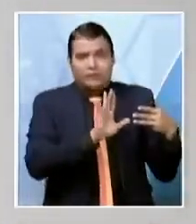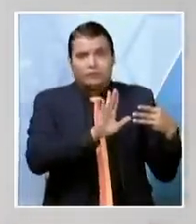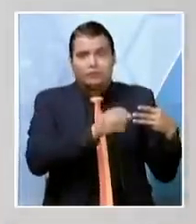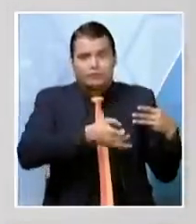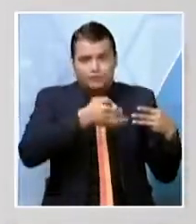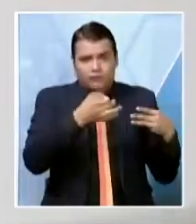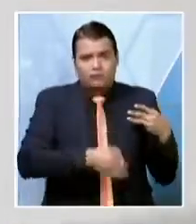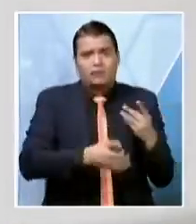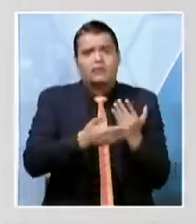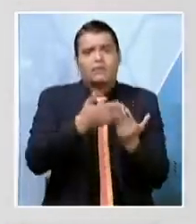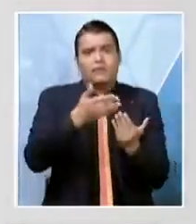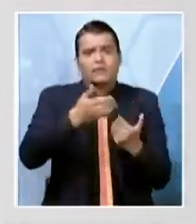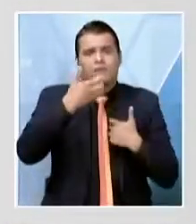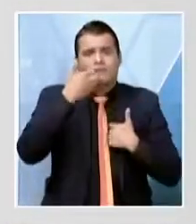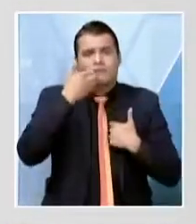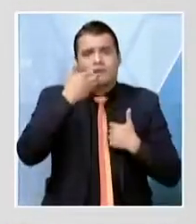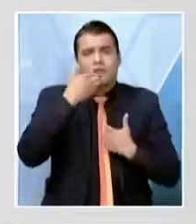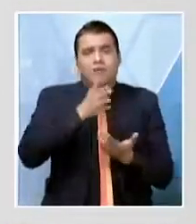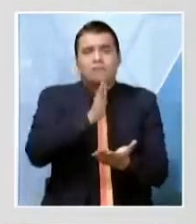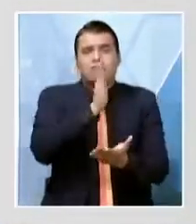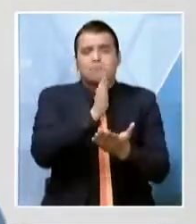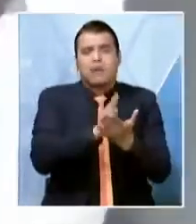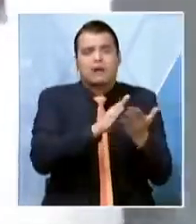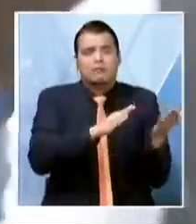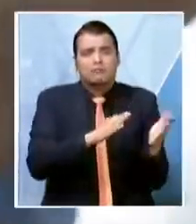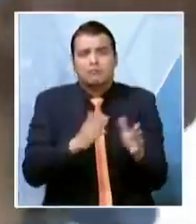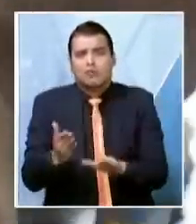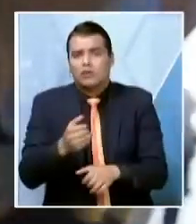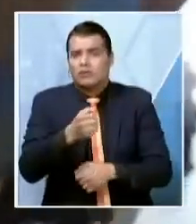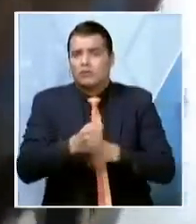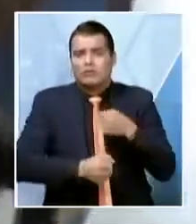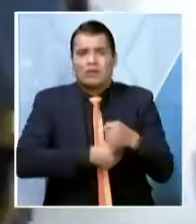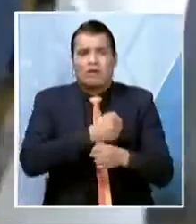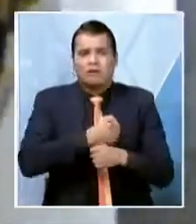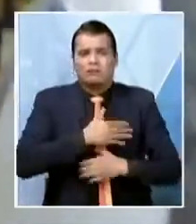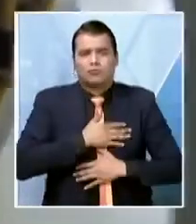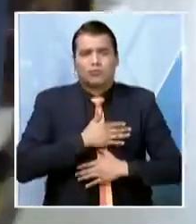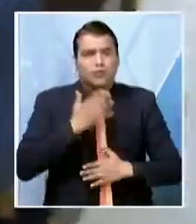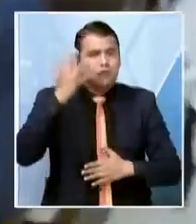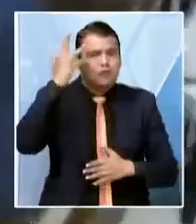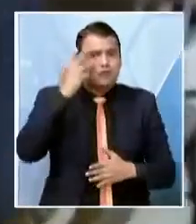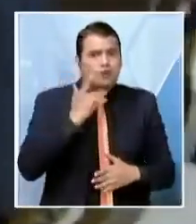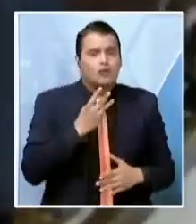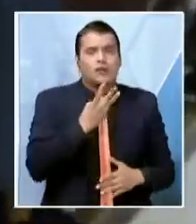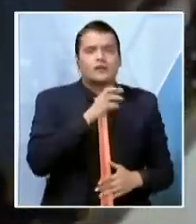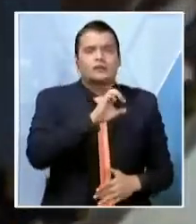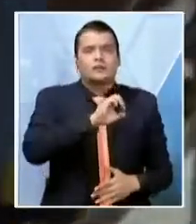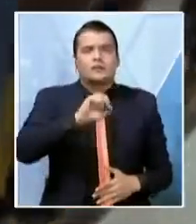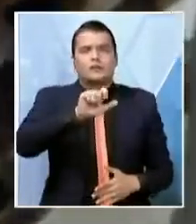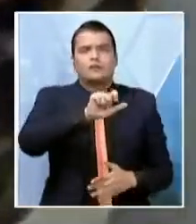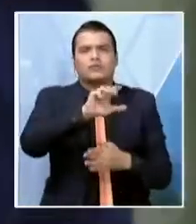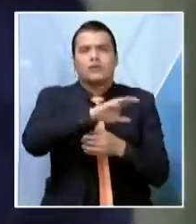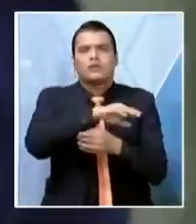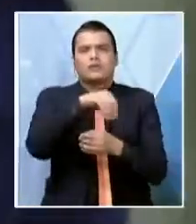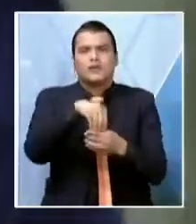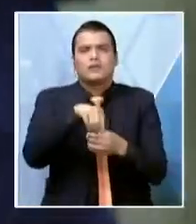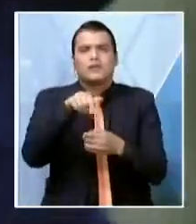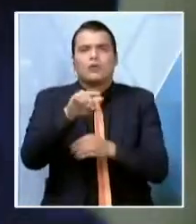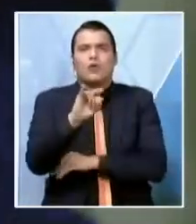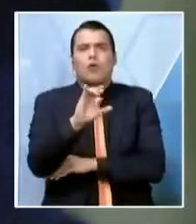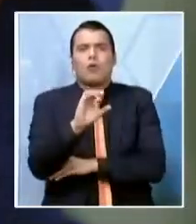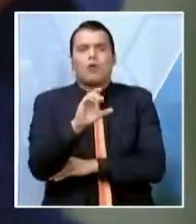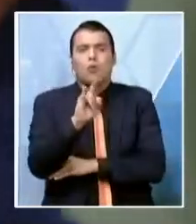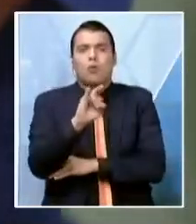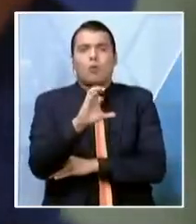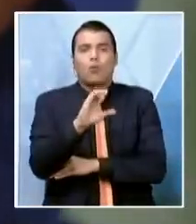enfermar y de morir a cualquier edad. En el Valle del Cauca ingresan 300 personas a diario a las salas de cuidados intensivos y tan solo